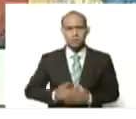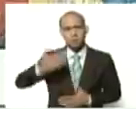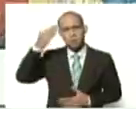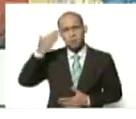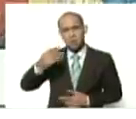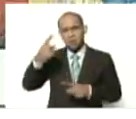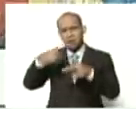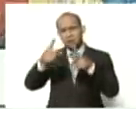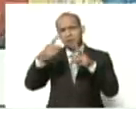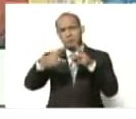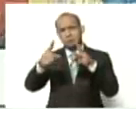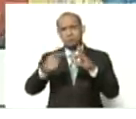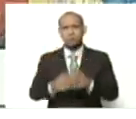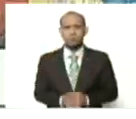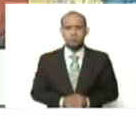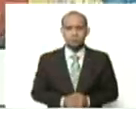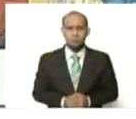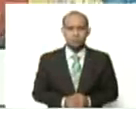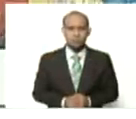Martínez.